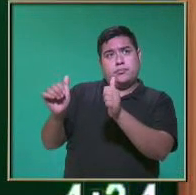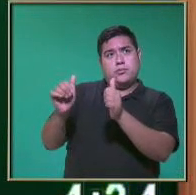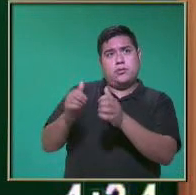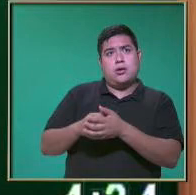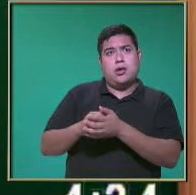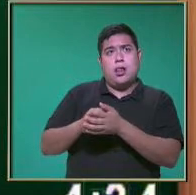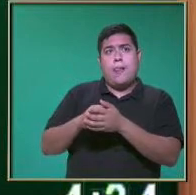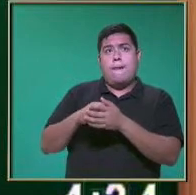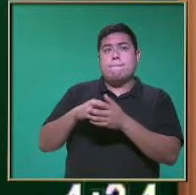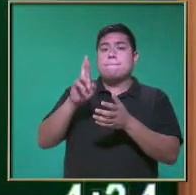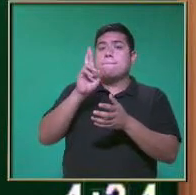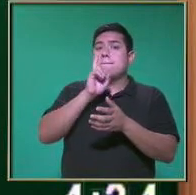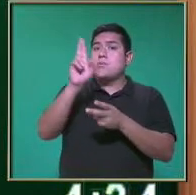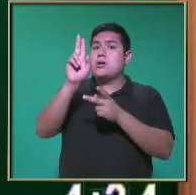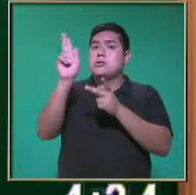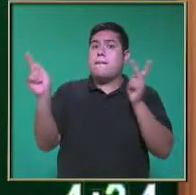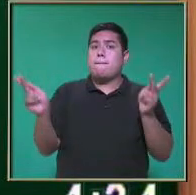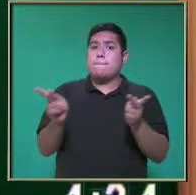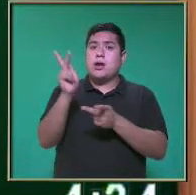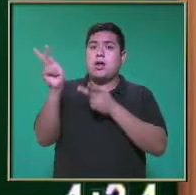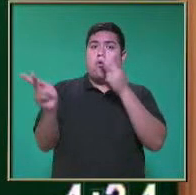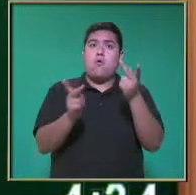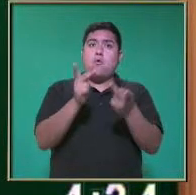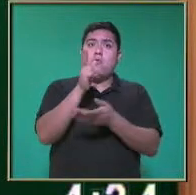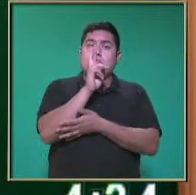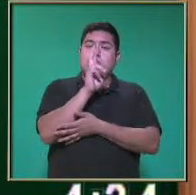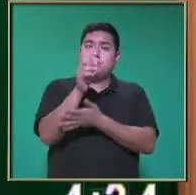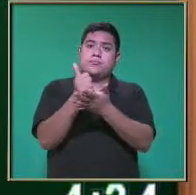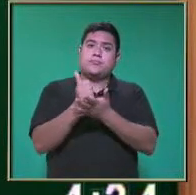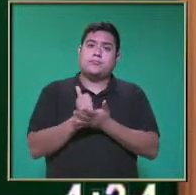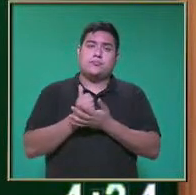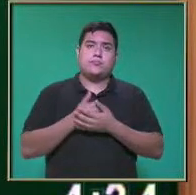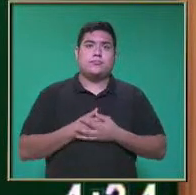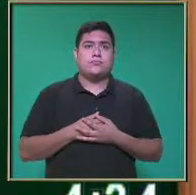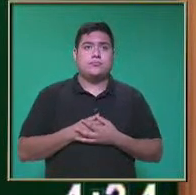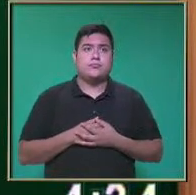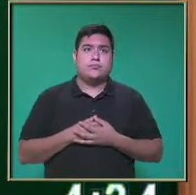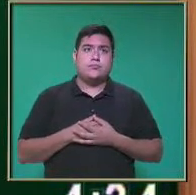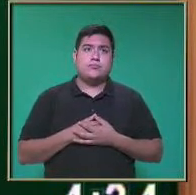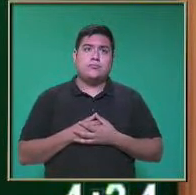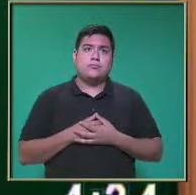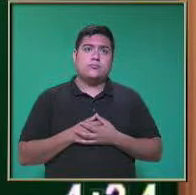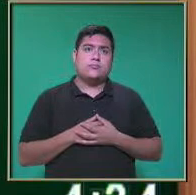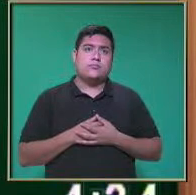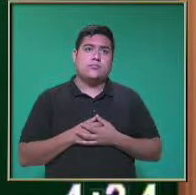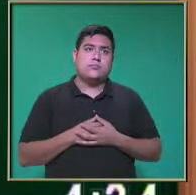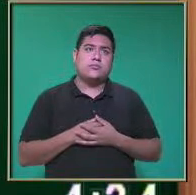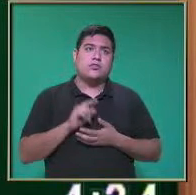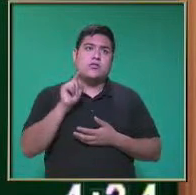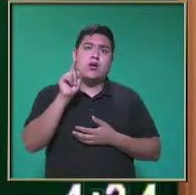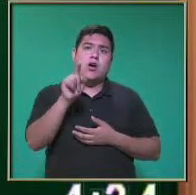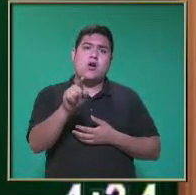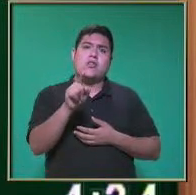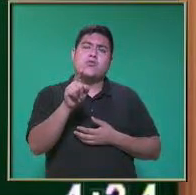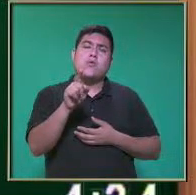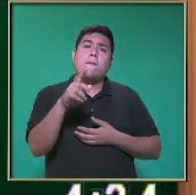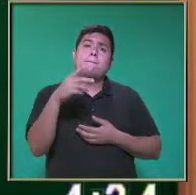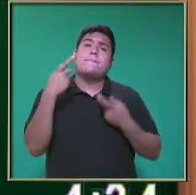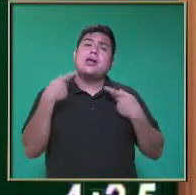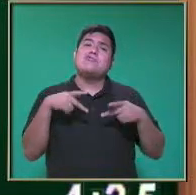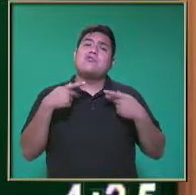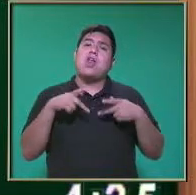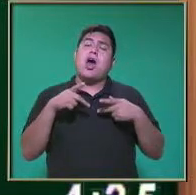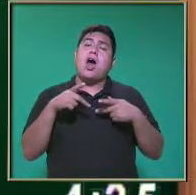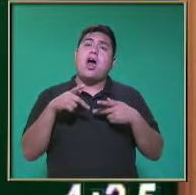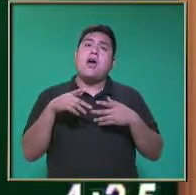me. Vamos a revisar, me vas a ayudar a contestar en casa. Answer the questions. Which is your favorite character? The fox?